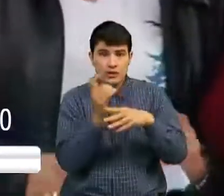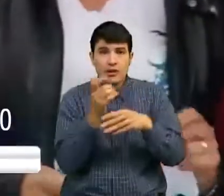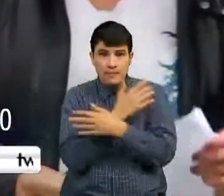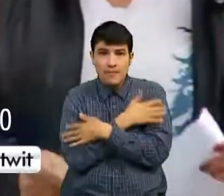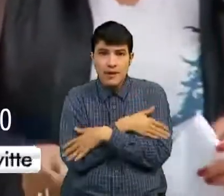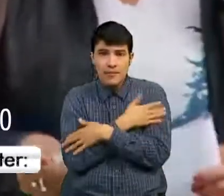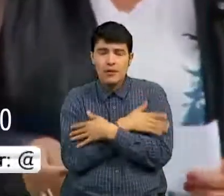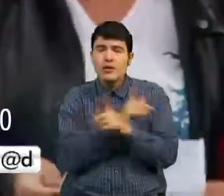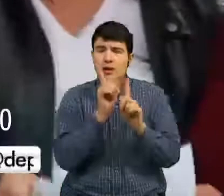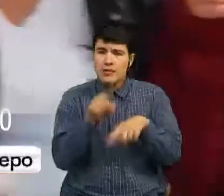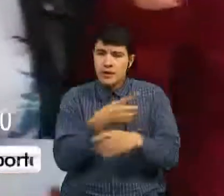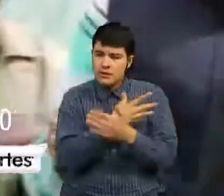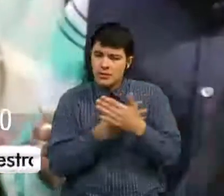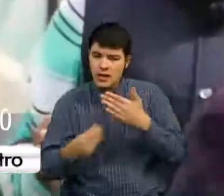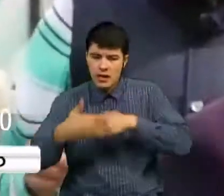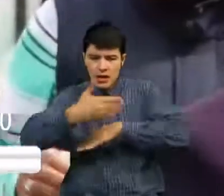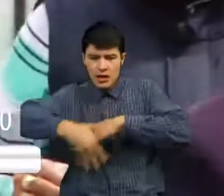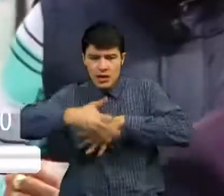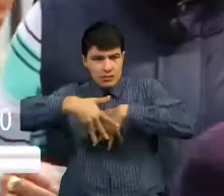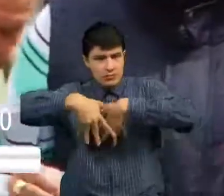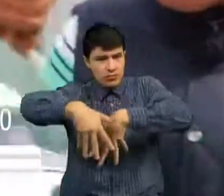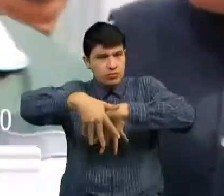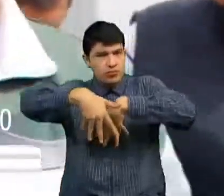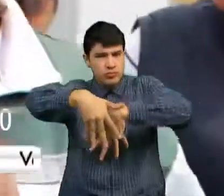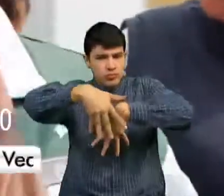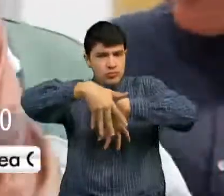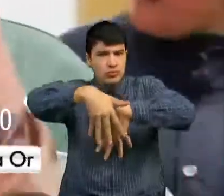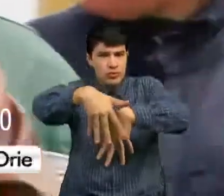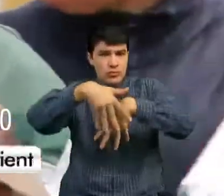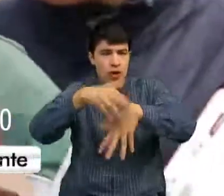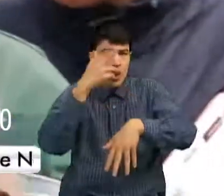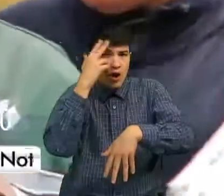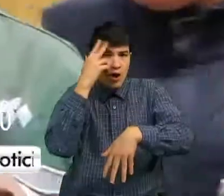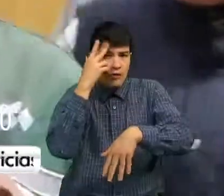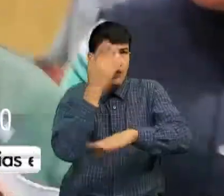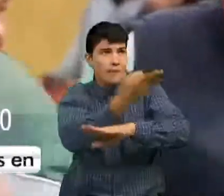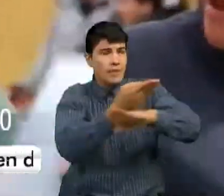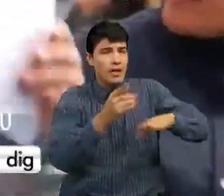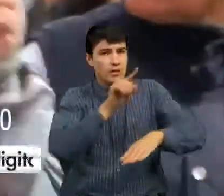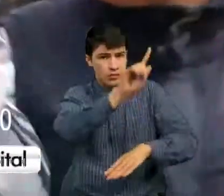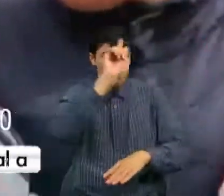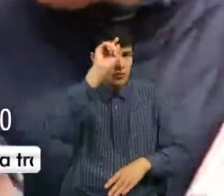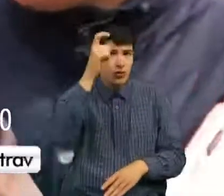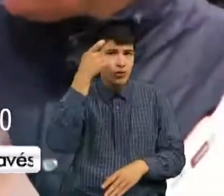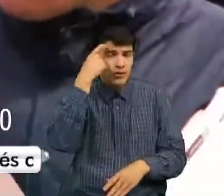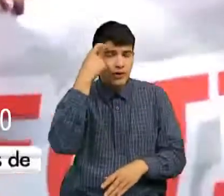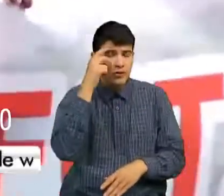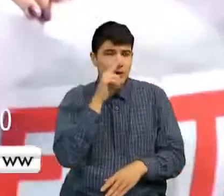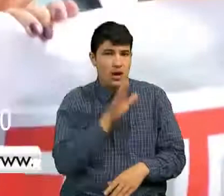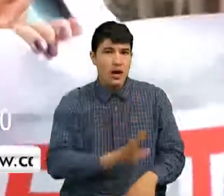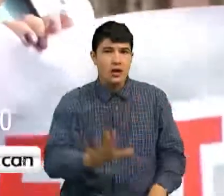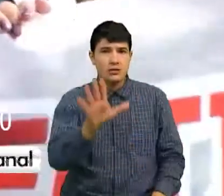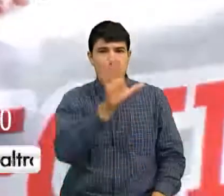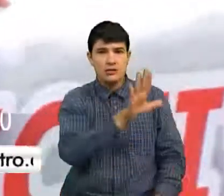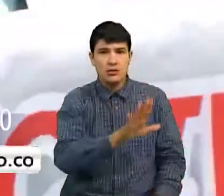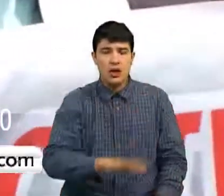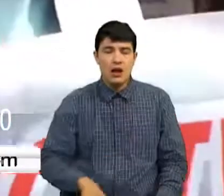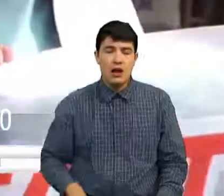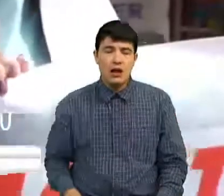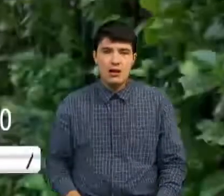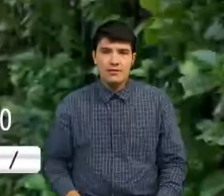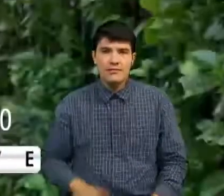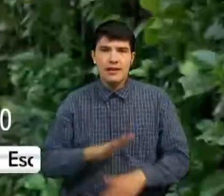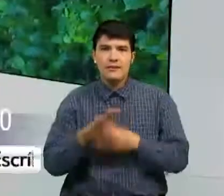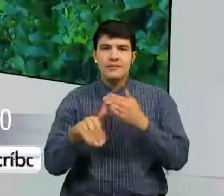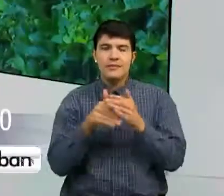de Pamplona hicieron parte y se sumaron a las peticiones que obviamente se le exige por parte de la Central Obrera de Trabajadores a todo el gobierno nacional.